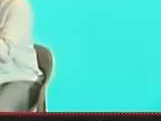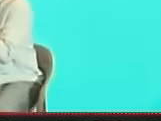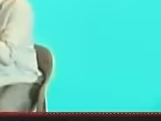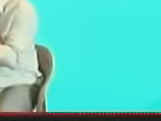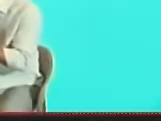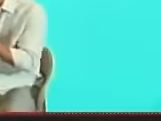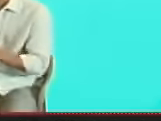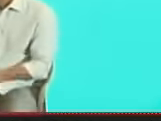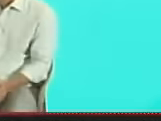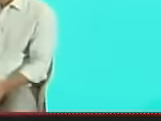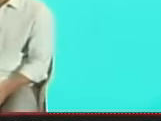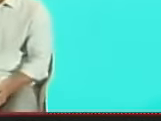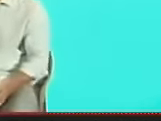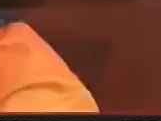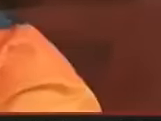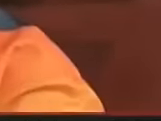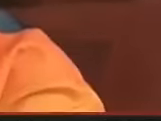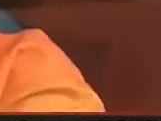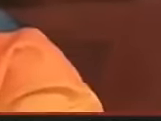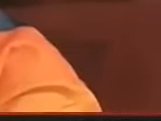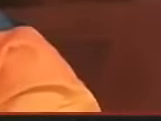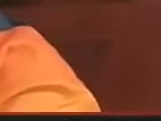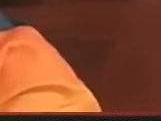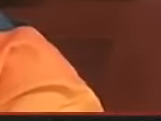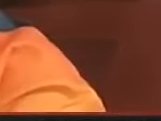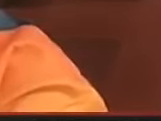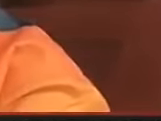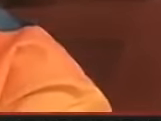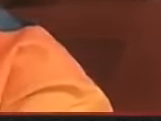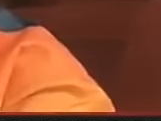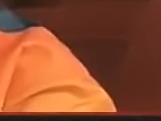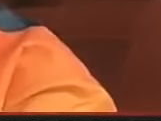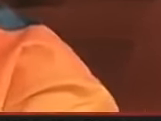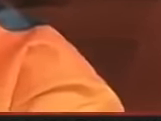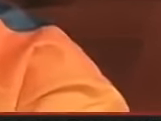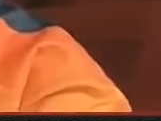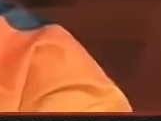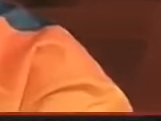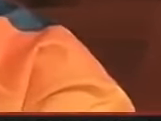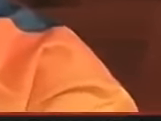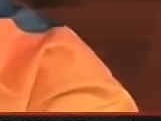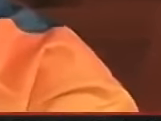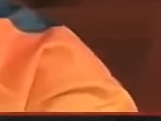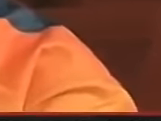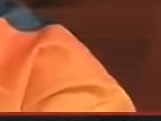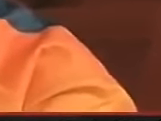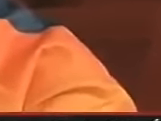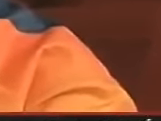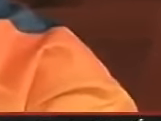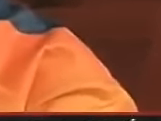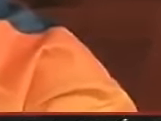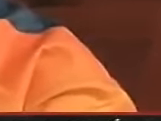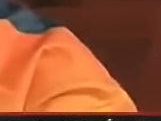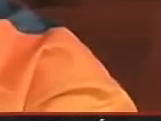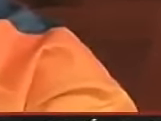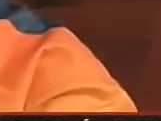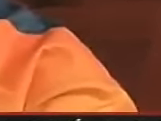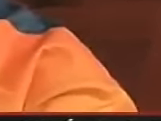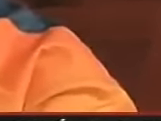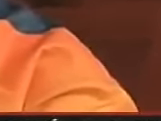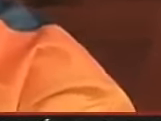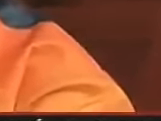Pablo gobernador Buenos días diputada a ver qué lectura le da el comando de campaña a esta